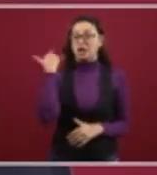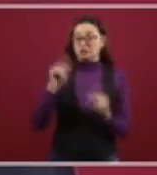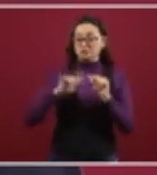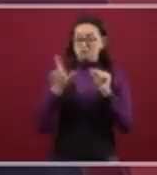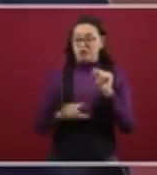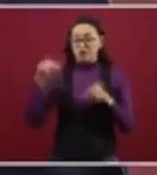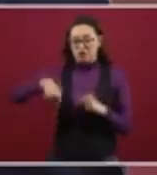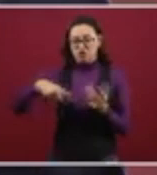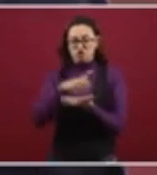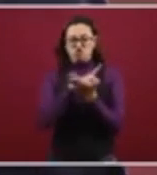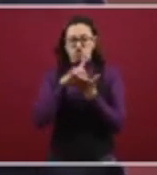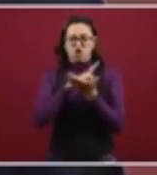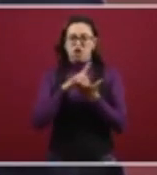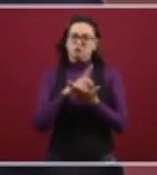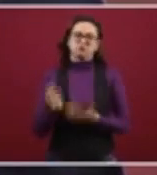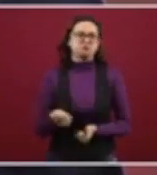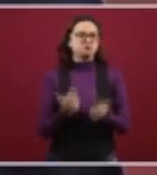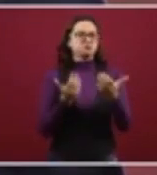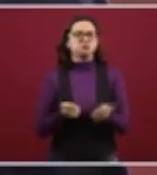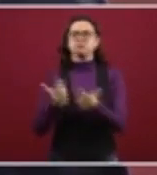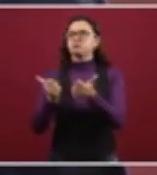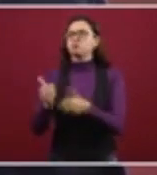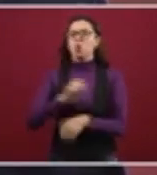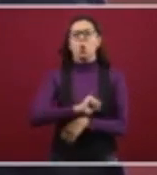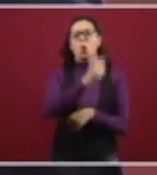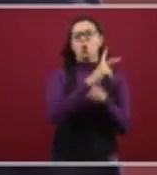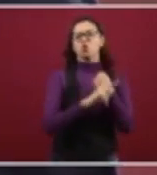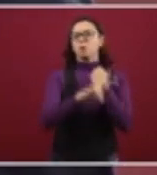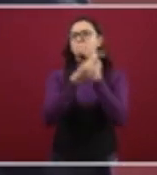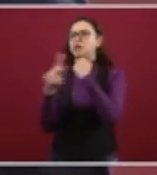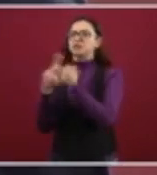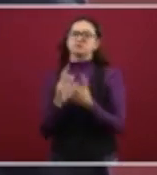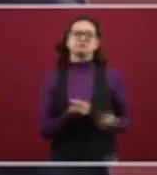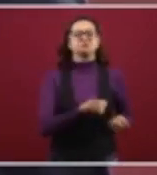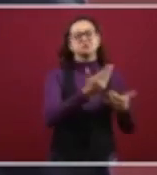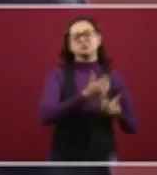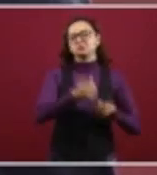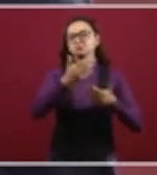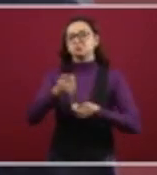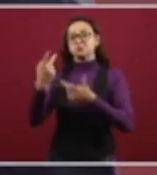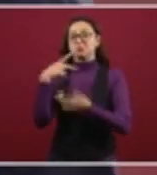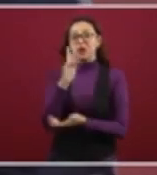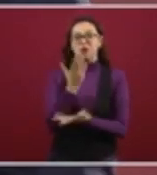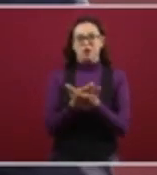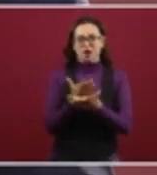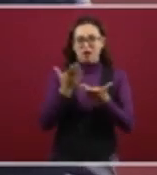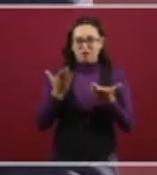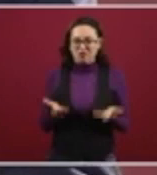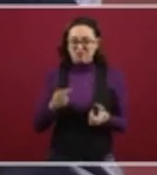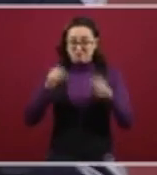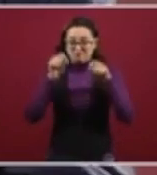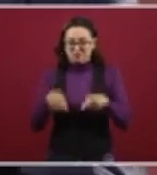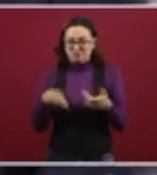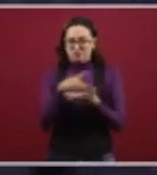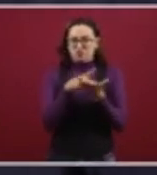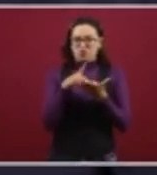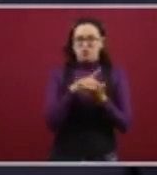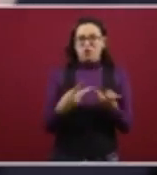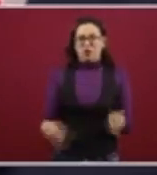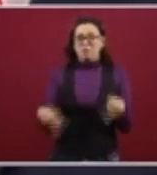venderla afuera y ahora un porcentaje considerable se